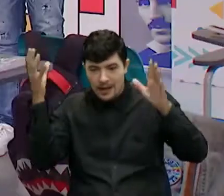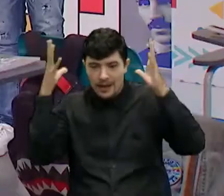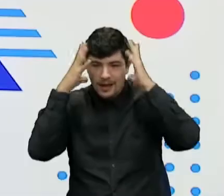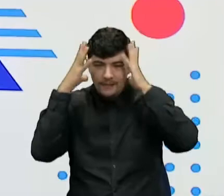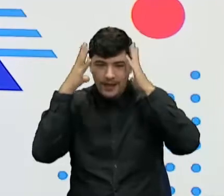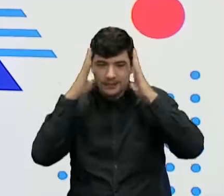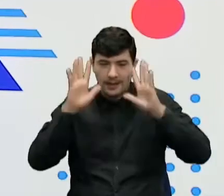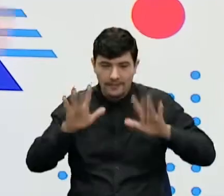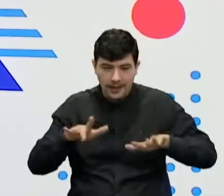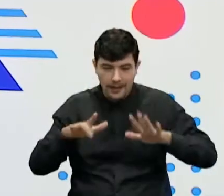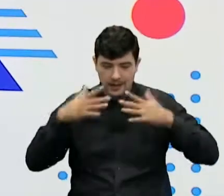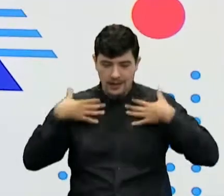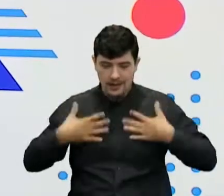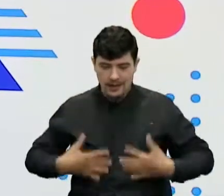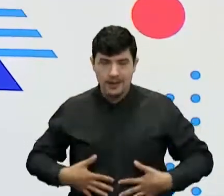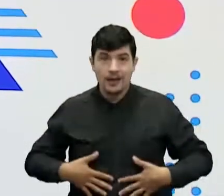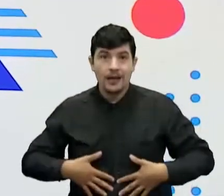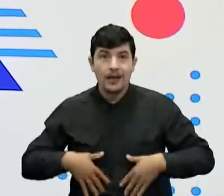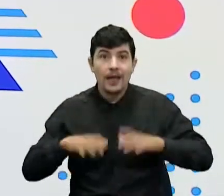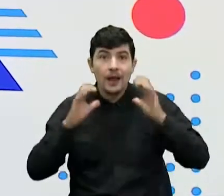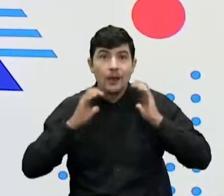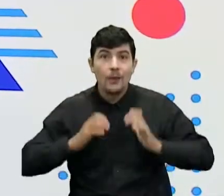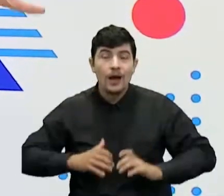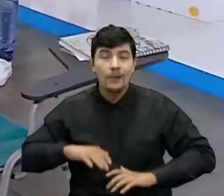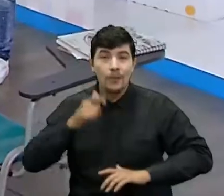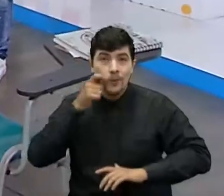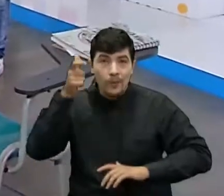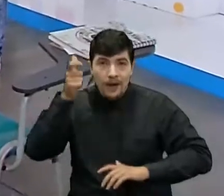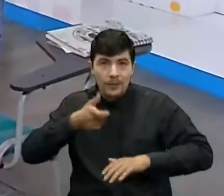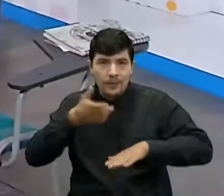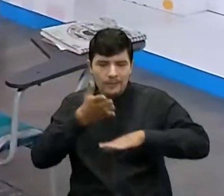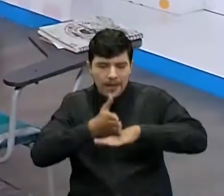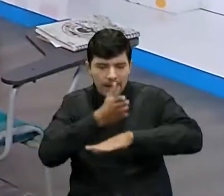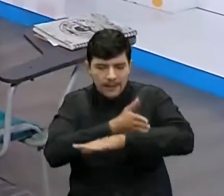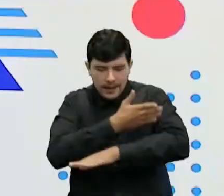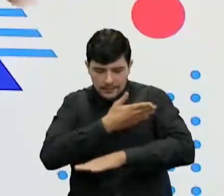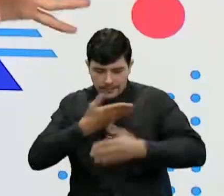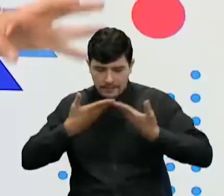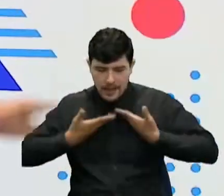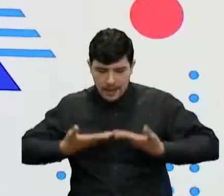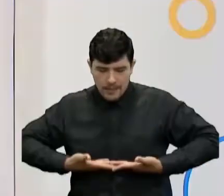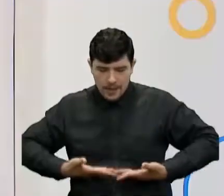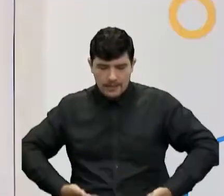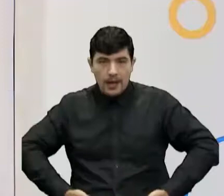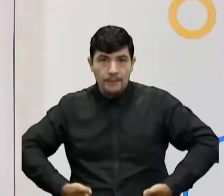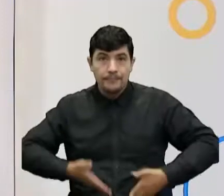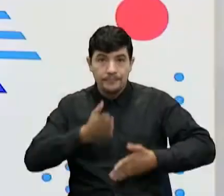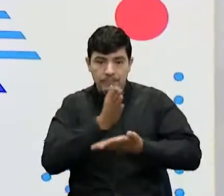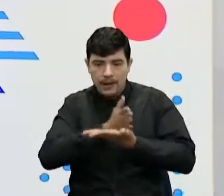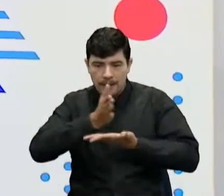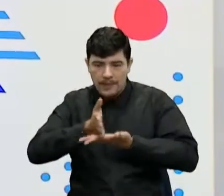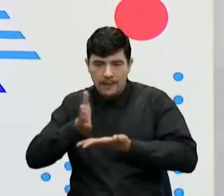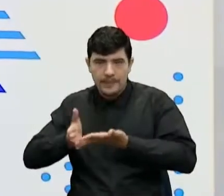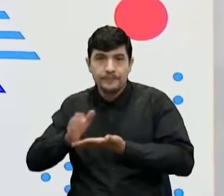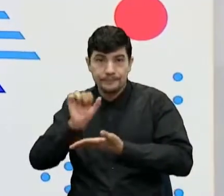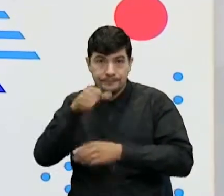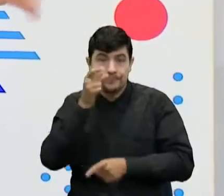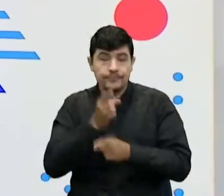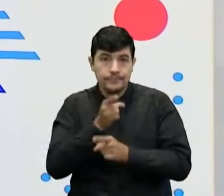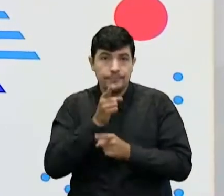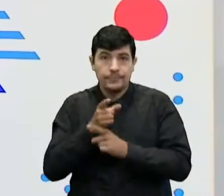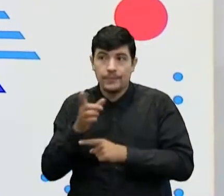decimos que El cuerpo humano Está compuesto Por varias partes Sí Tienen como su paquete El cuerpo humano Tiene su paquete Entonces